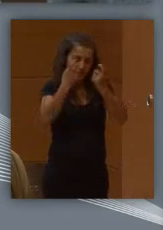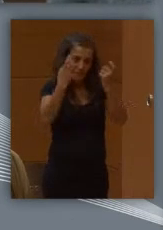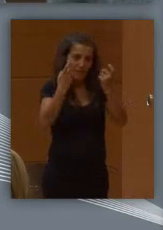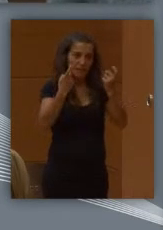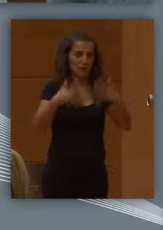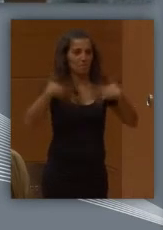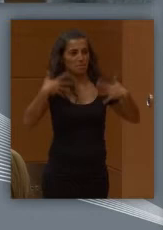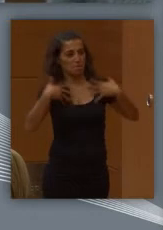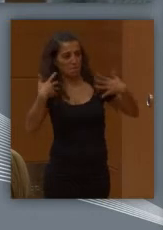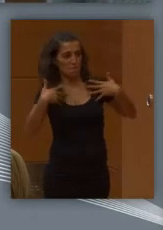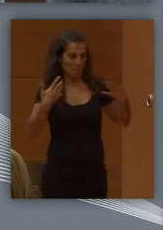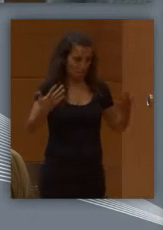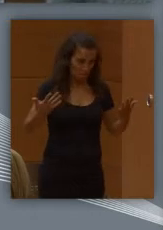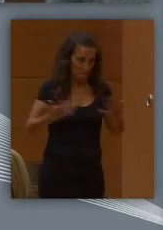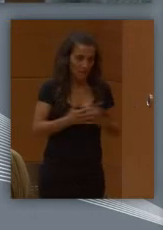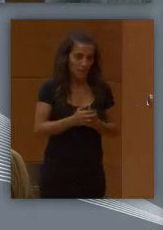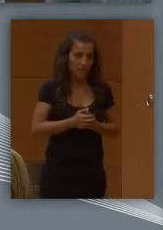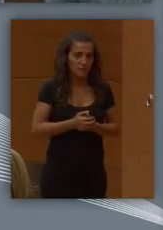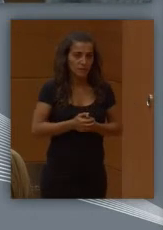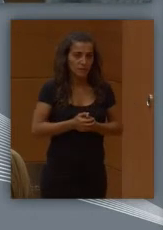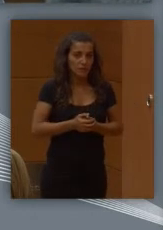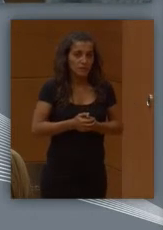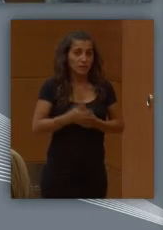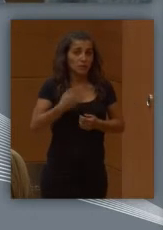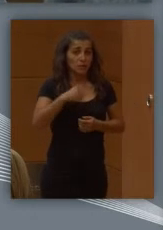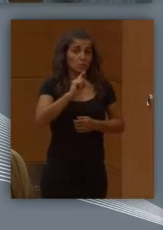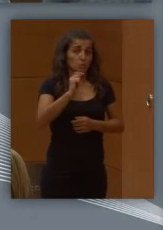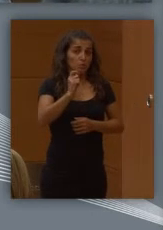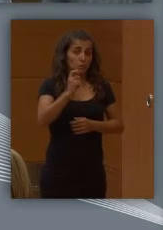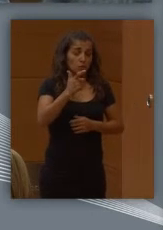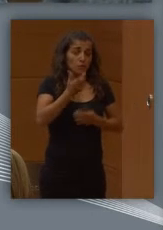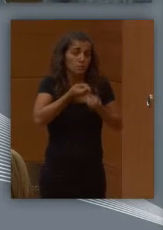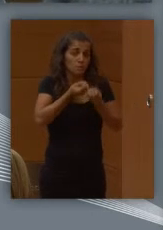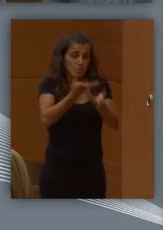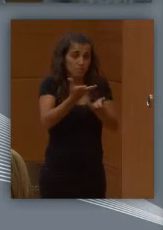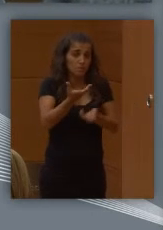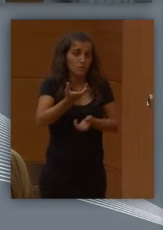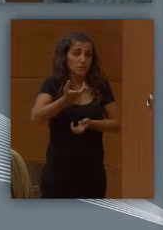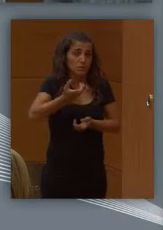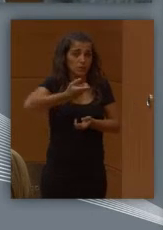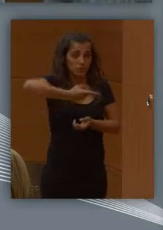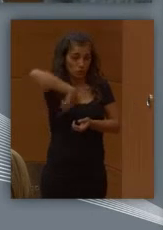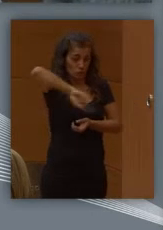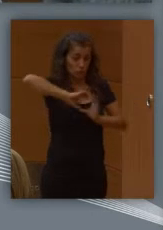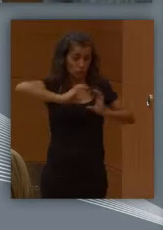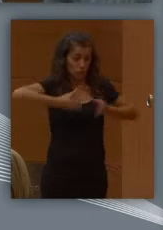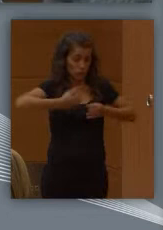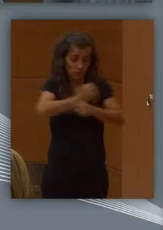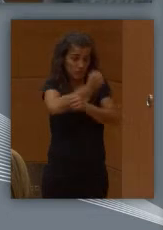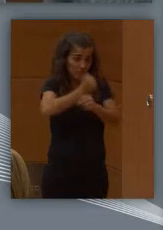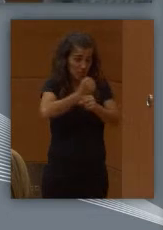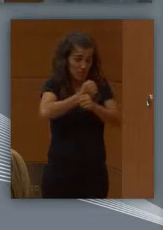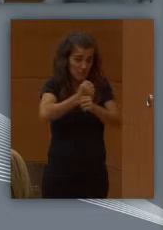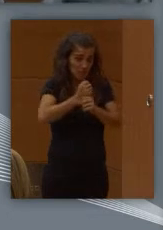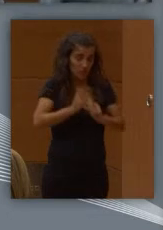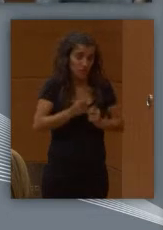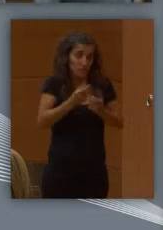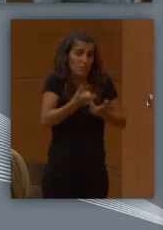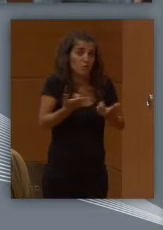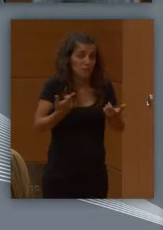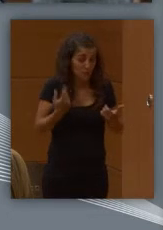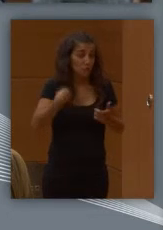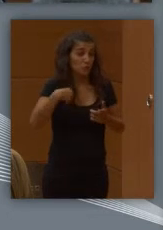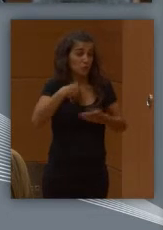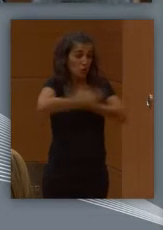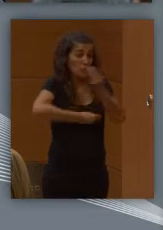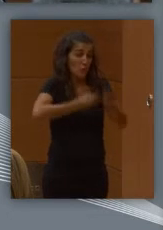dinámico. Bueno, pues efectivamente voy a hablar un poco de todo lo que nosotros aportamos desde una empresa de transporte, el operador de transporte en autobús en